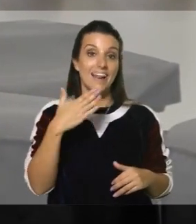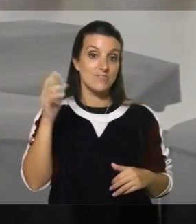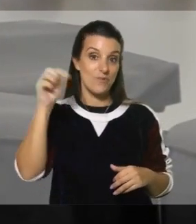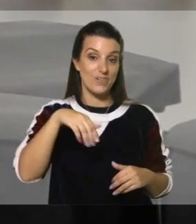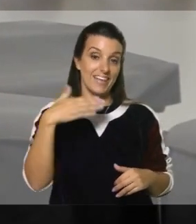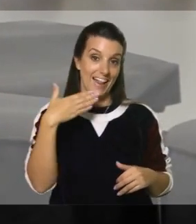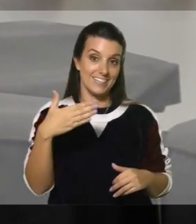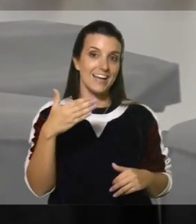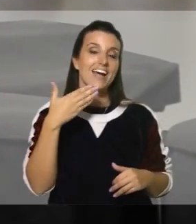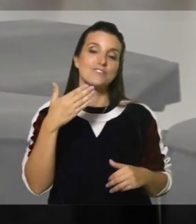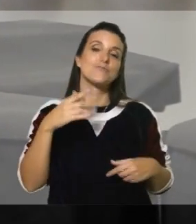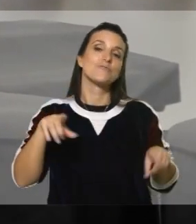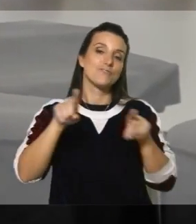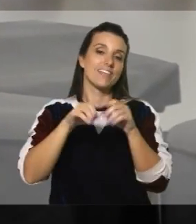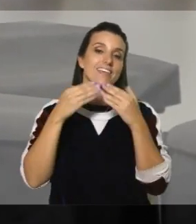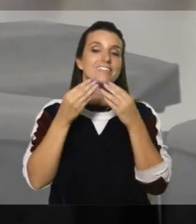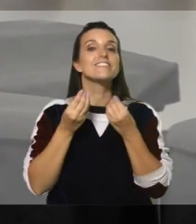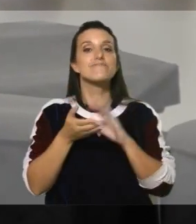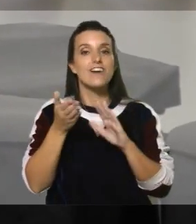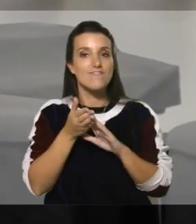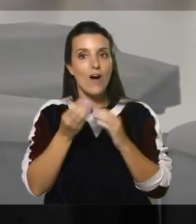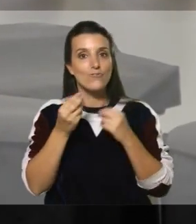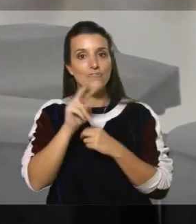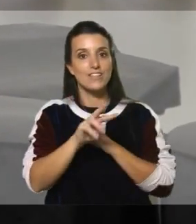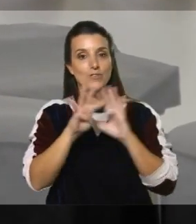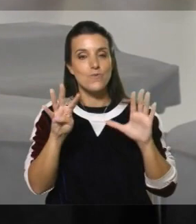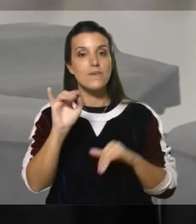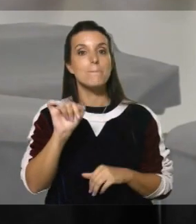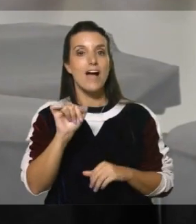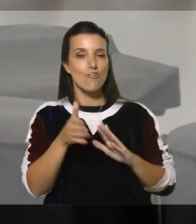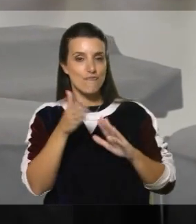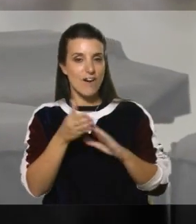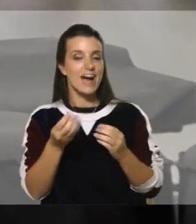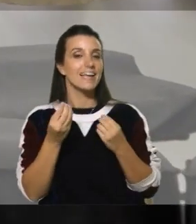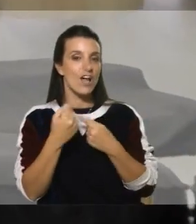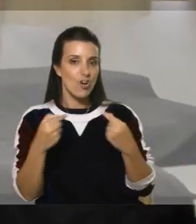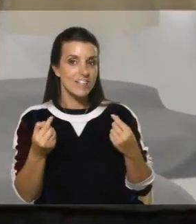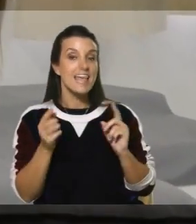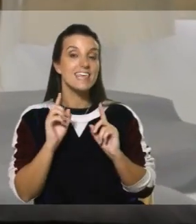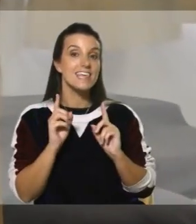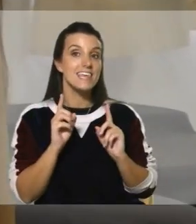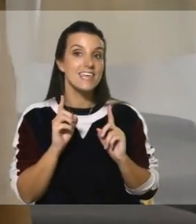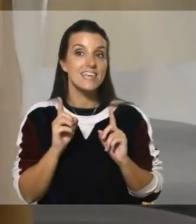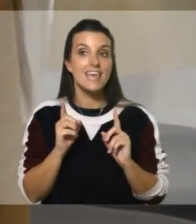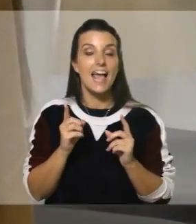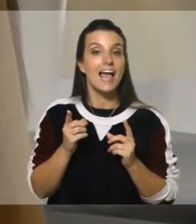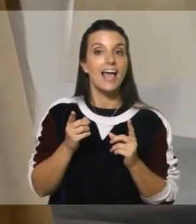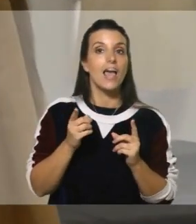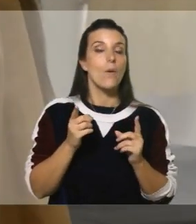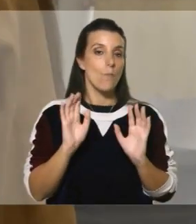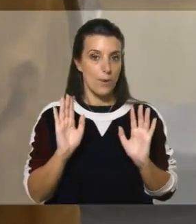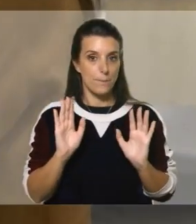venir por favor Gracias a ustedes Bueno qué va a pasar ese 29 de mayo y esas este ese plan